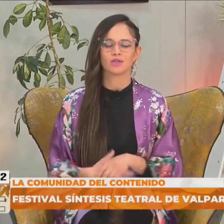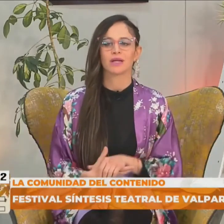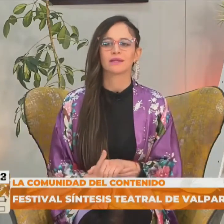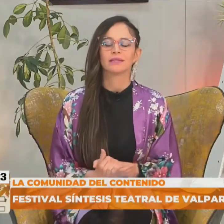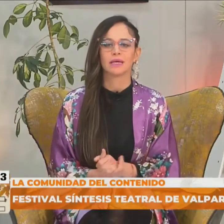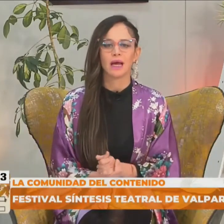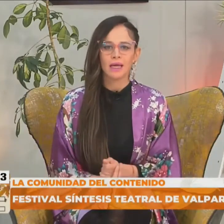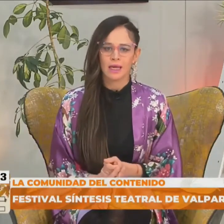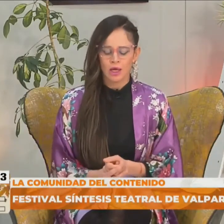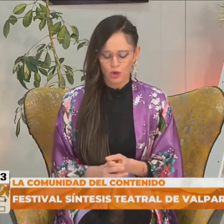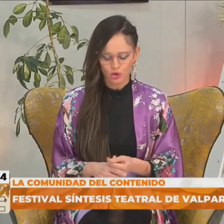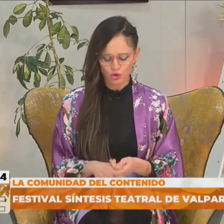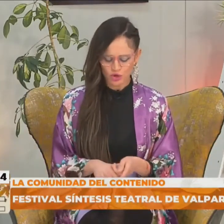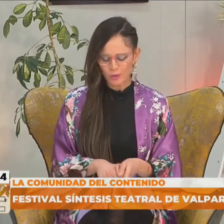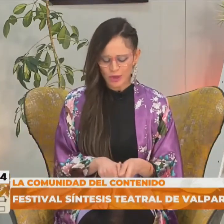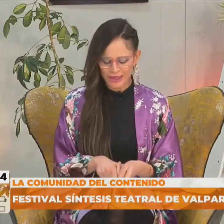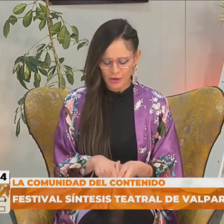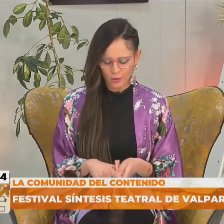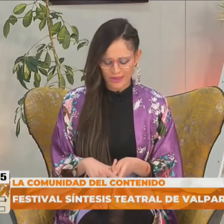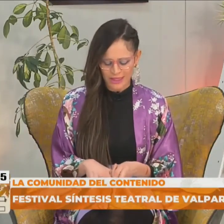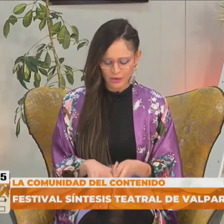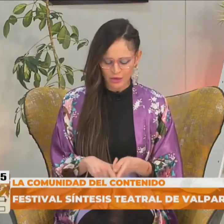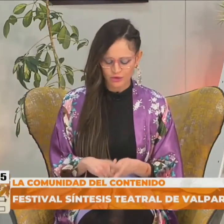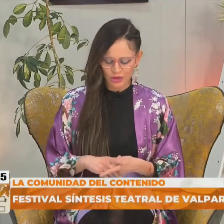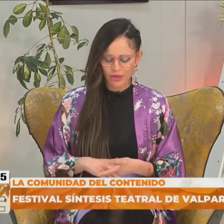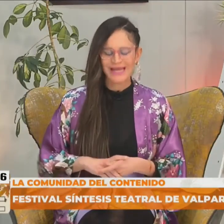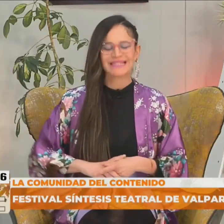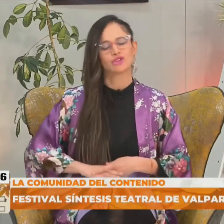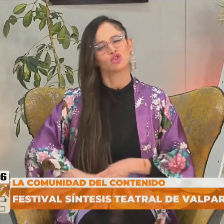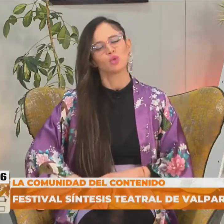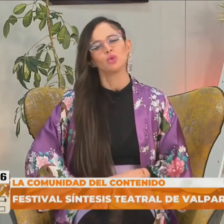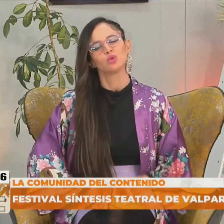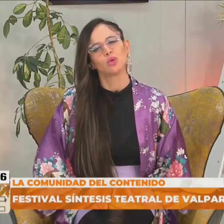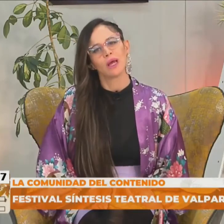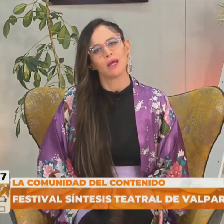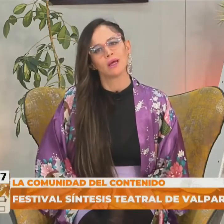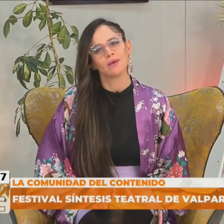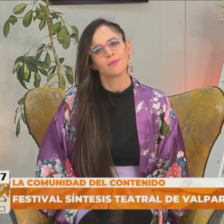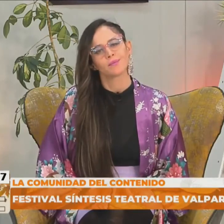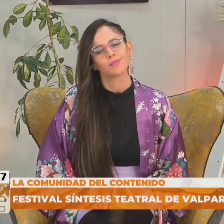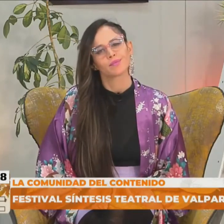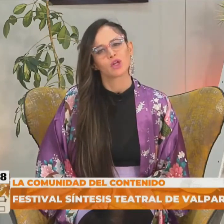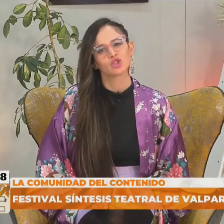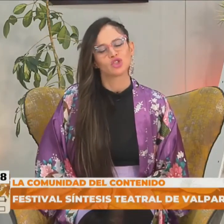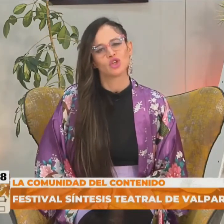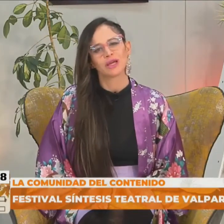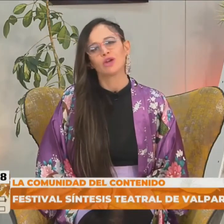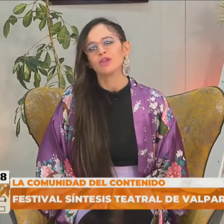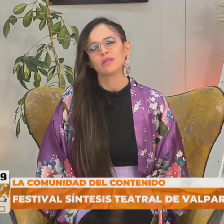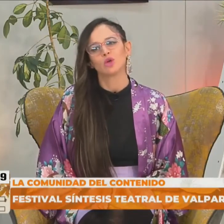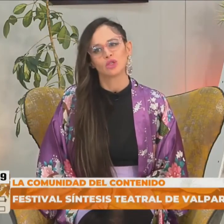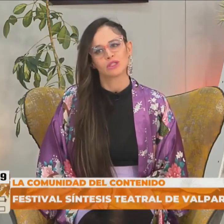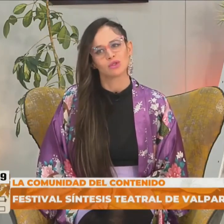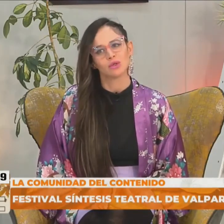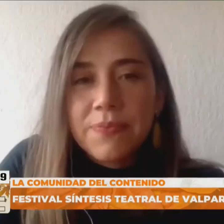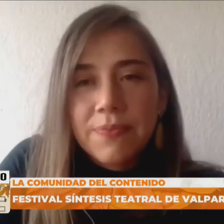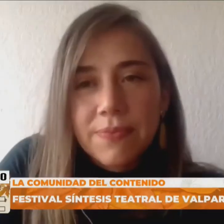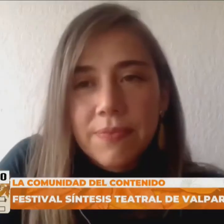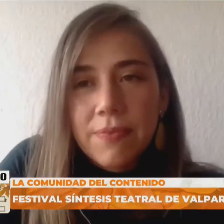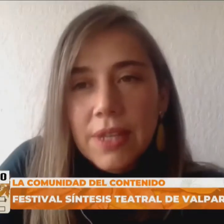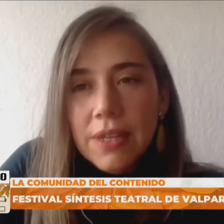la realización artística. Otro concepto que quería conversar hoy día contigo es la sociocultura, Rocío. ¿A qué nos referimos con